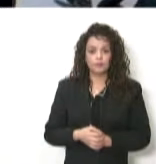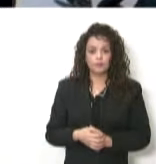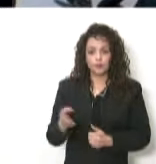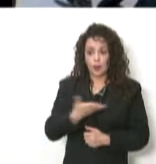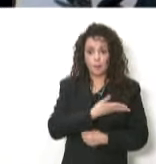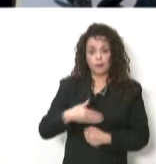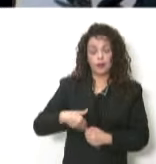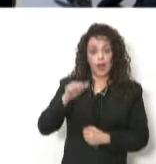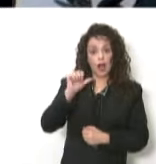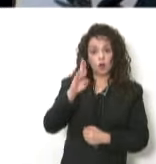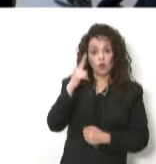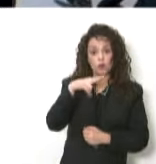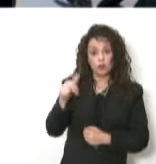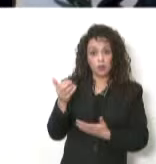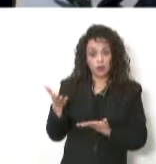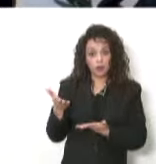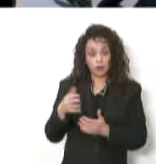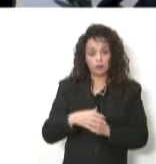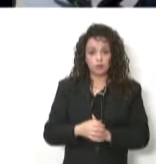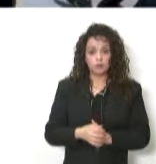presidente Acuña.